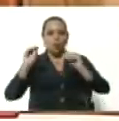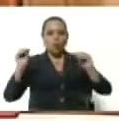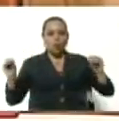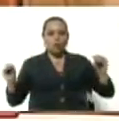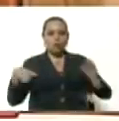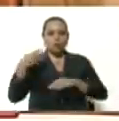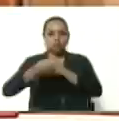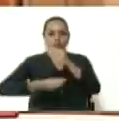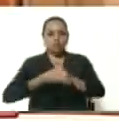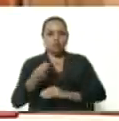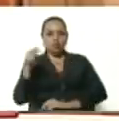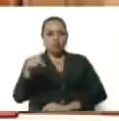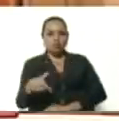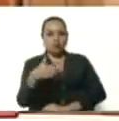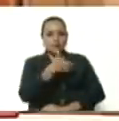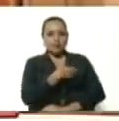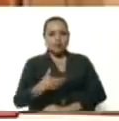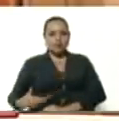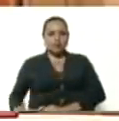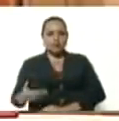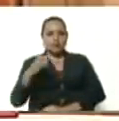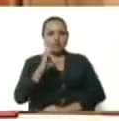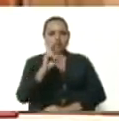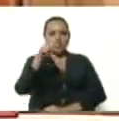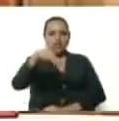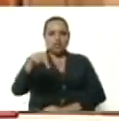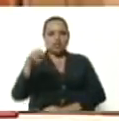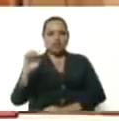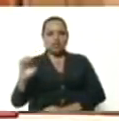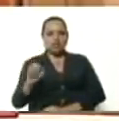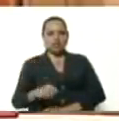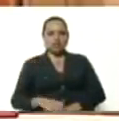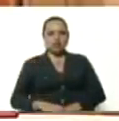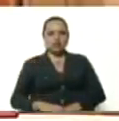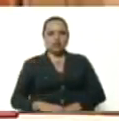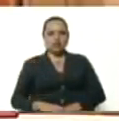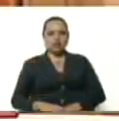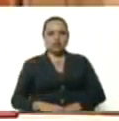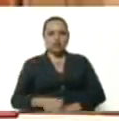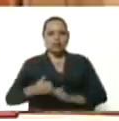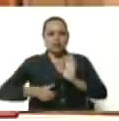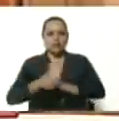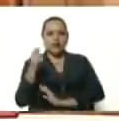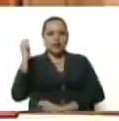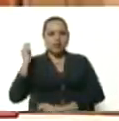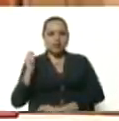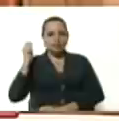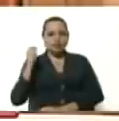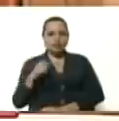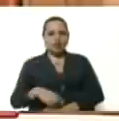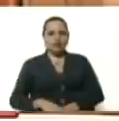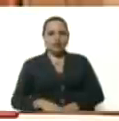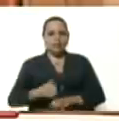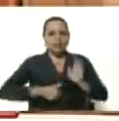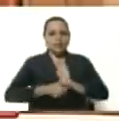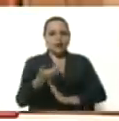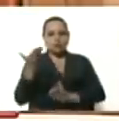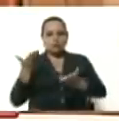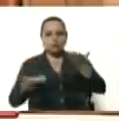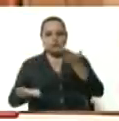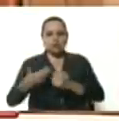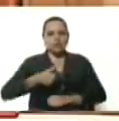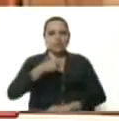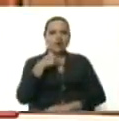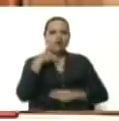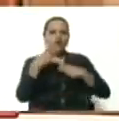que hizo hoy la presidenta del Consejo Nacional Electoral, más diputados, eso es más pluralidad y más